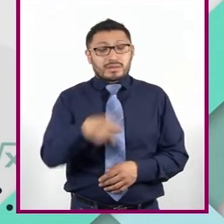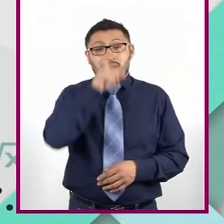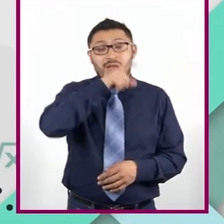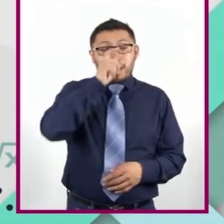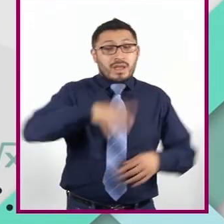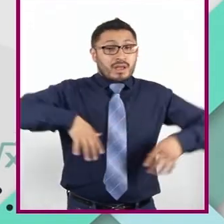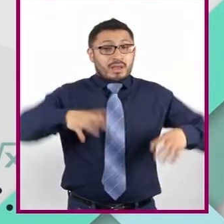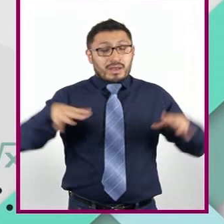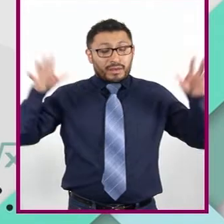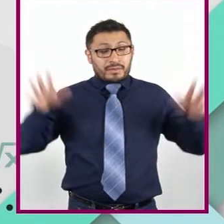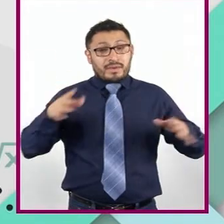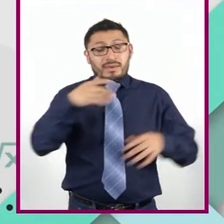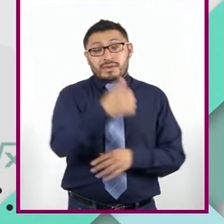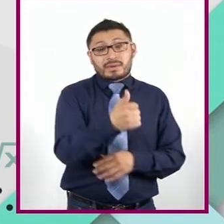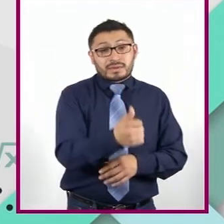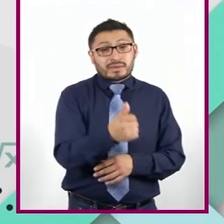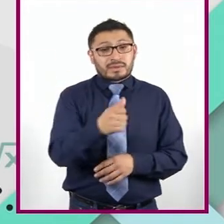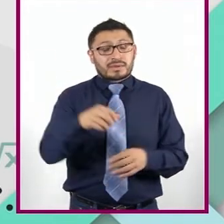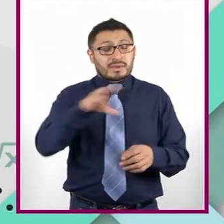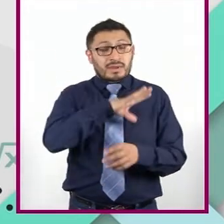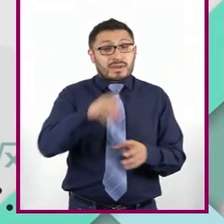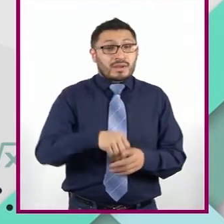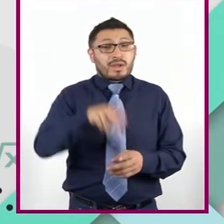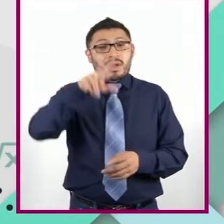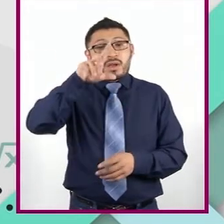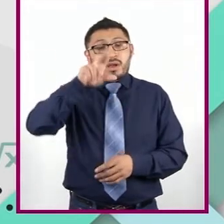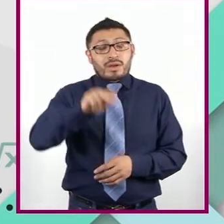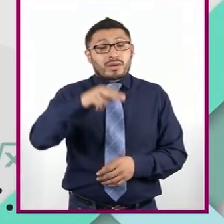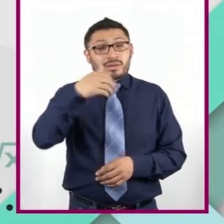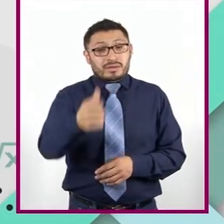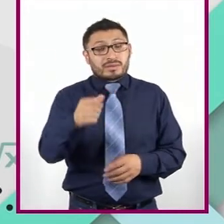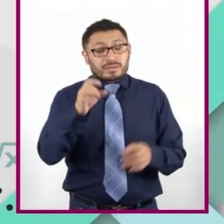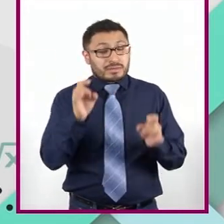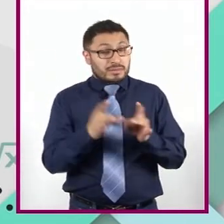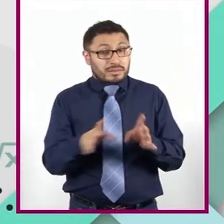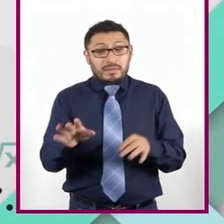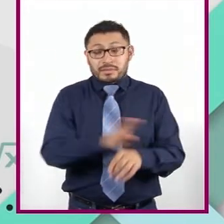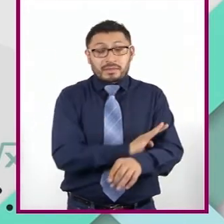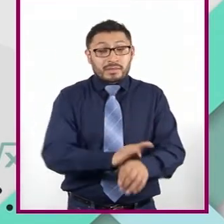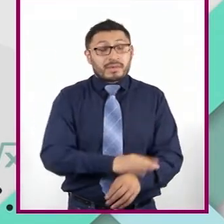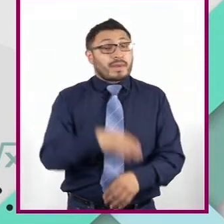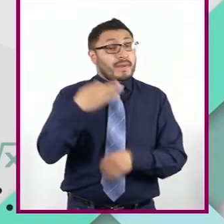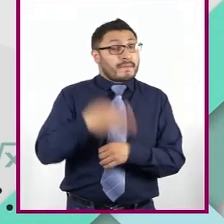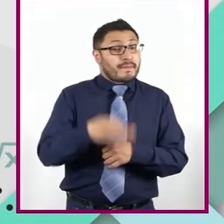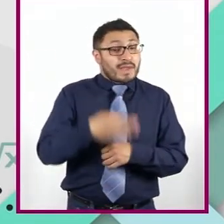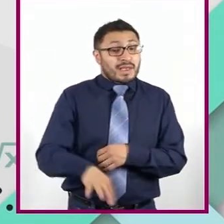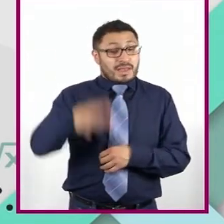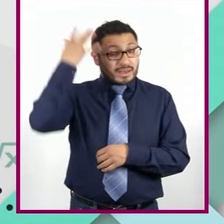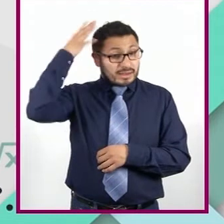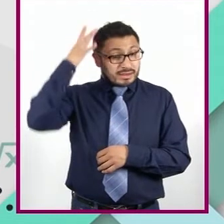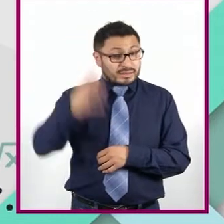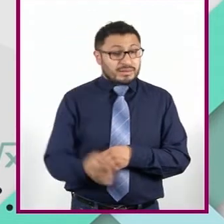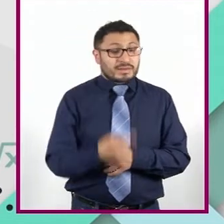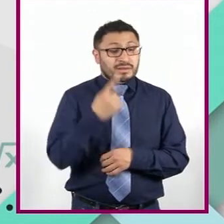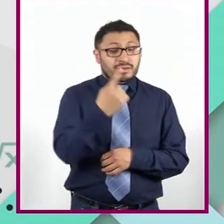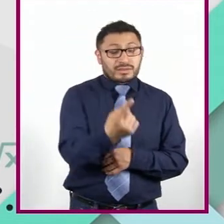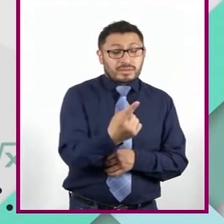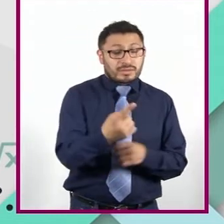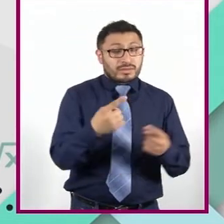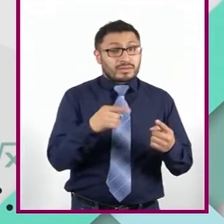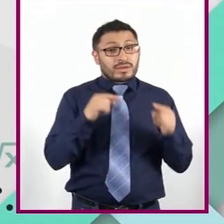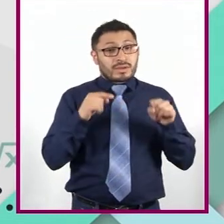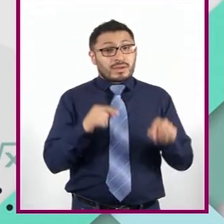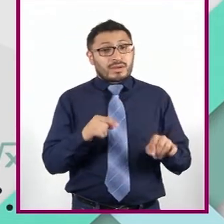águila y 6 se obtuvieron 86 casos favorables. Mientras que para sol y 1 se